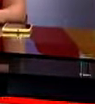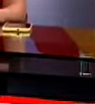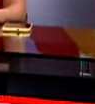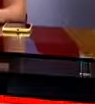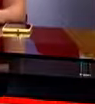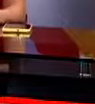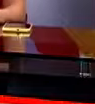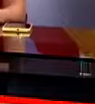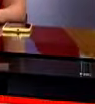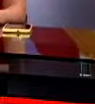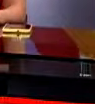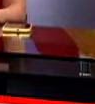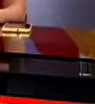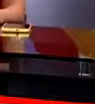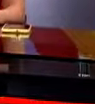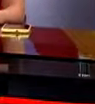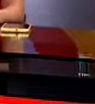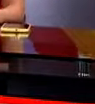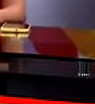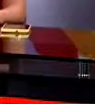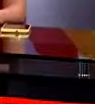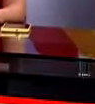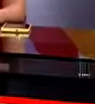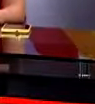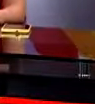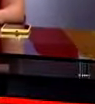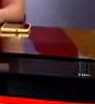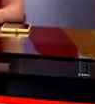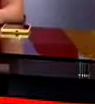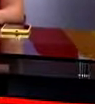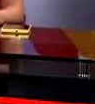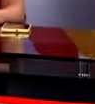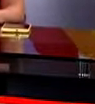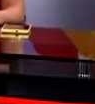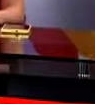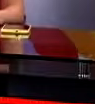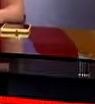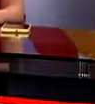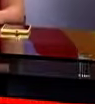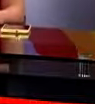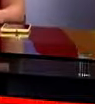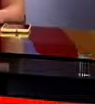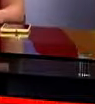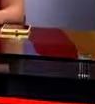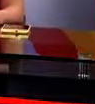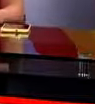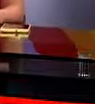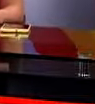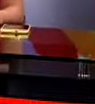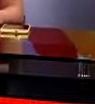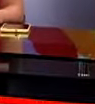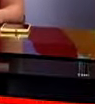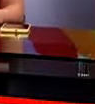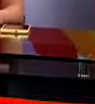mi queridísima amiga y compañera Susan Munguía. ¿Cómo estás, Susan? Muy buenas tardes. Muy buenas tardes, Pepe. Buenas tardes al auditorio. Día 25, Día